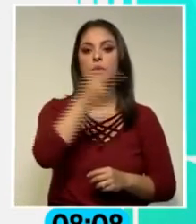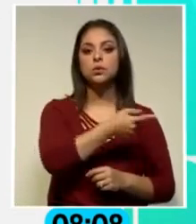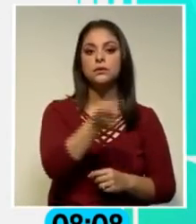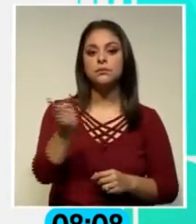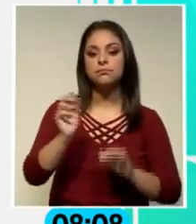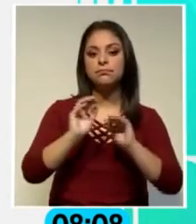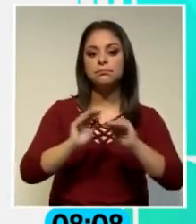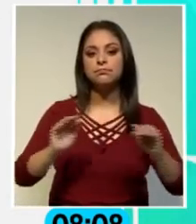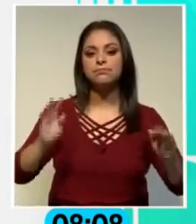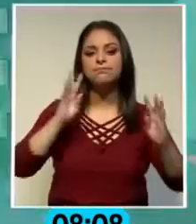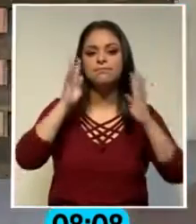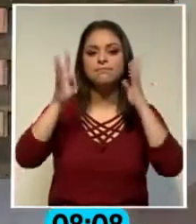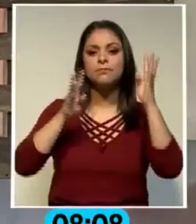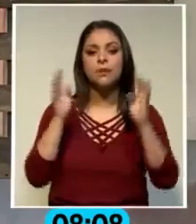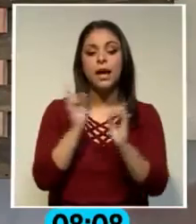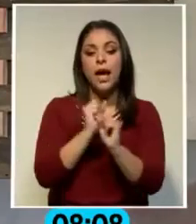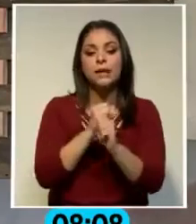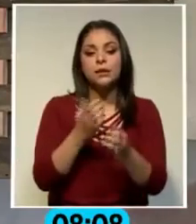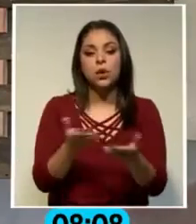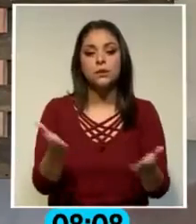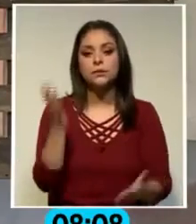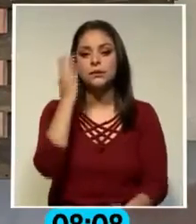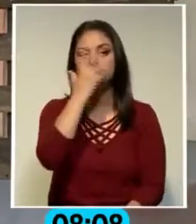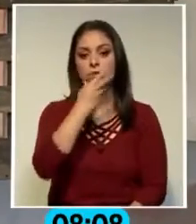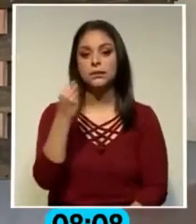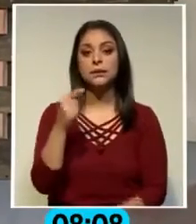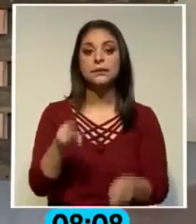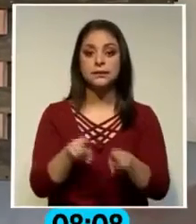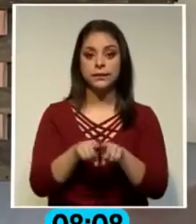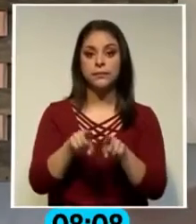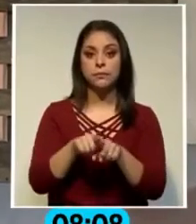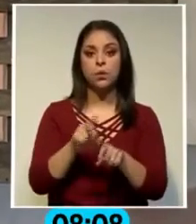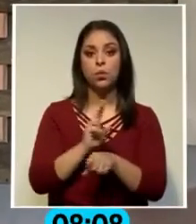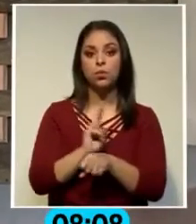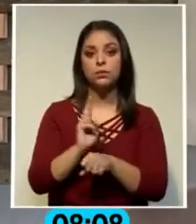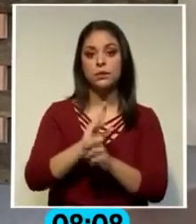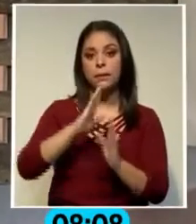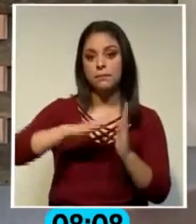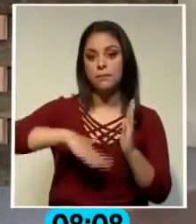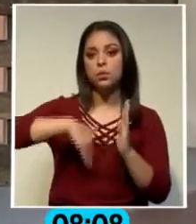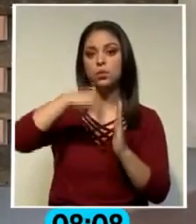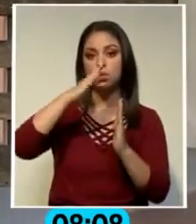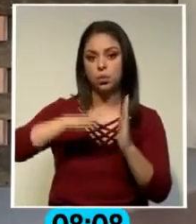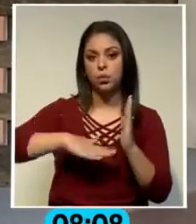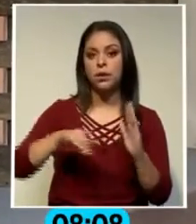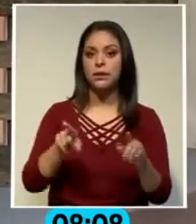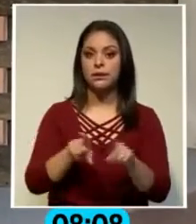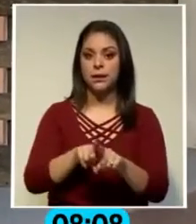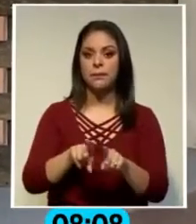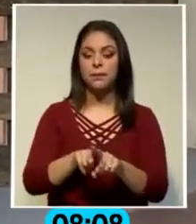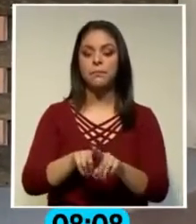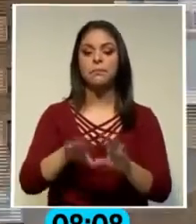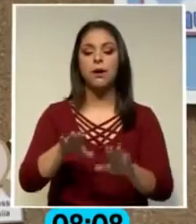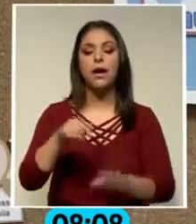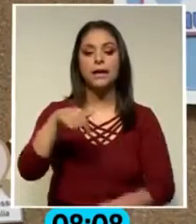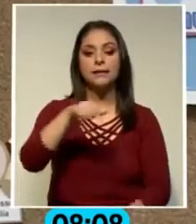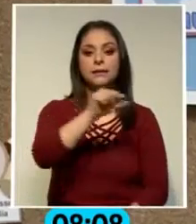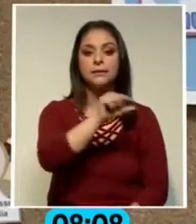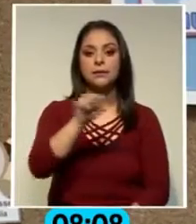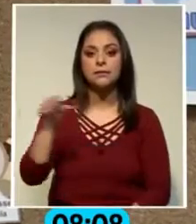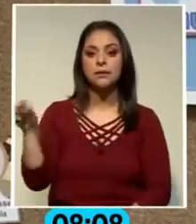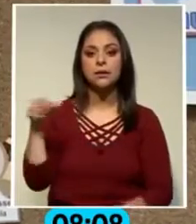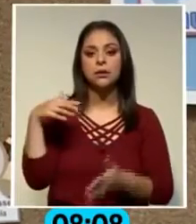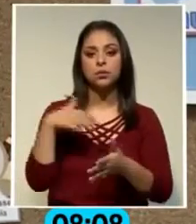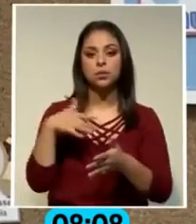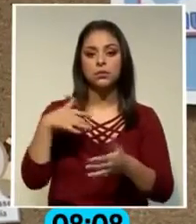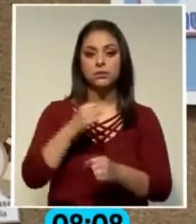que hacen cosas bellísimas. También podríamos usar hasta pintura, niña. Claro que sí, lo que tengan en casa. Y es que esta semana estamos estudiando o estamos